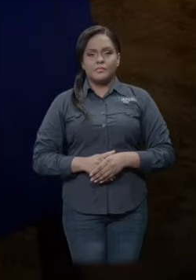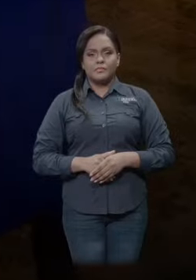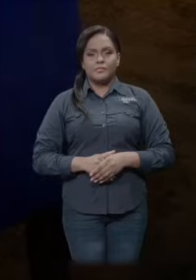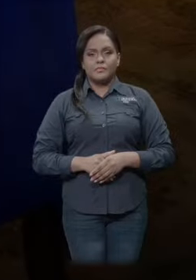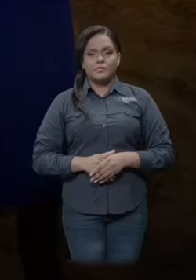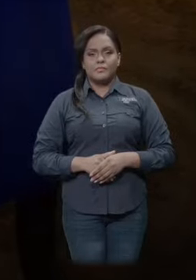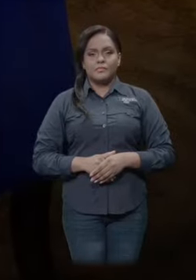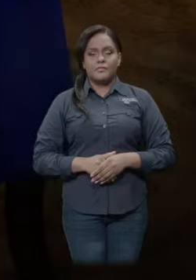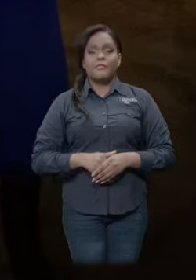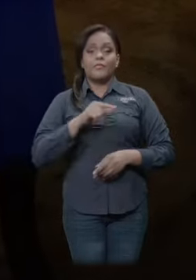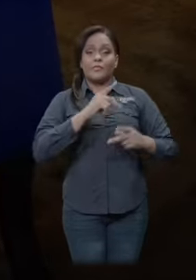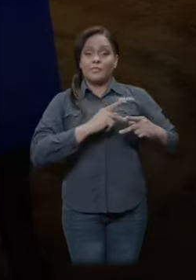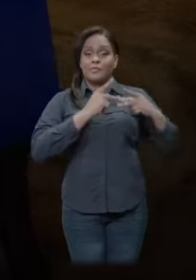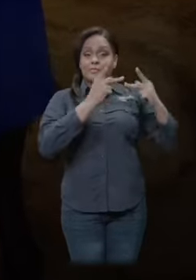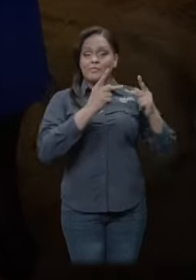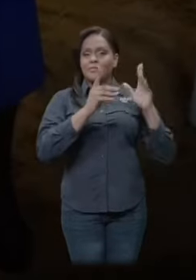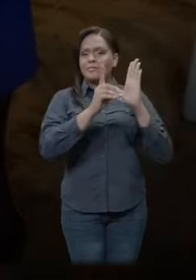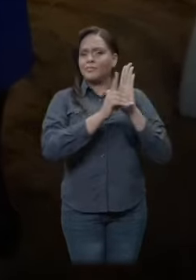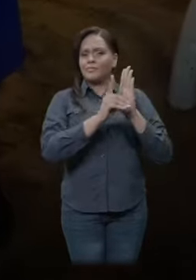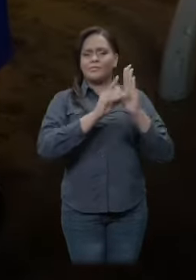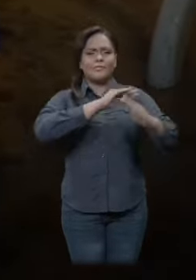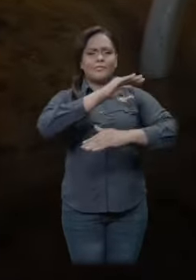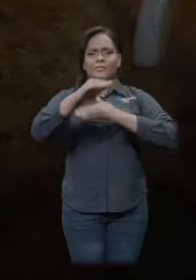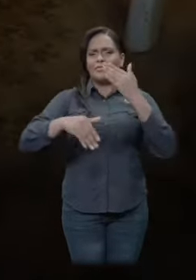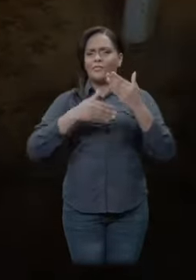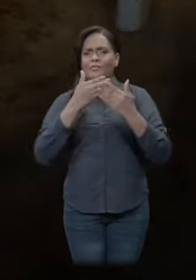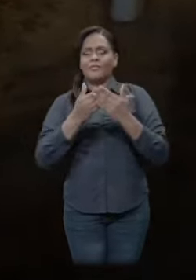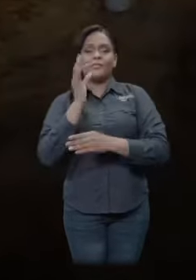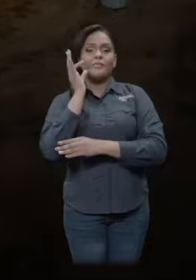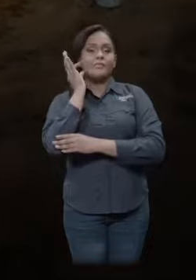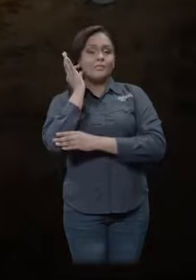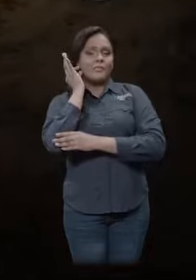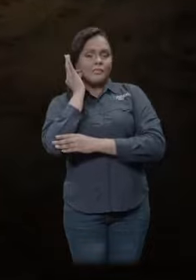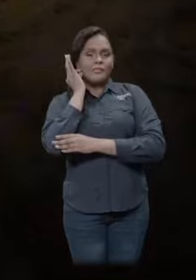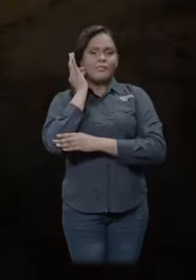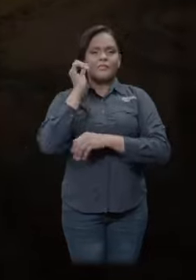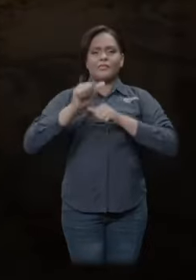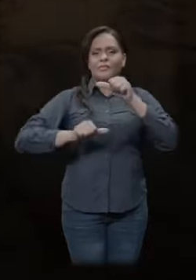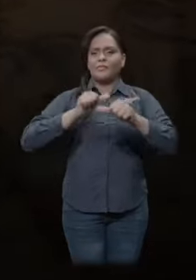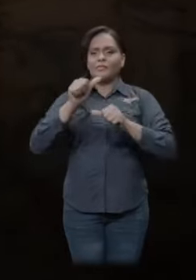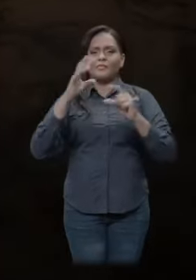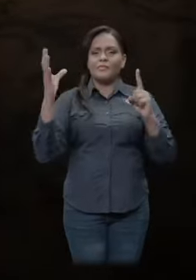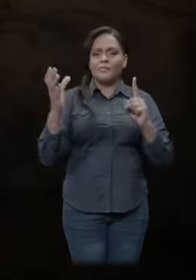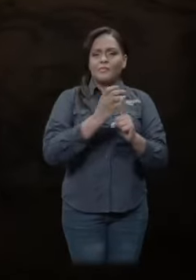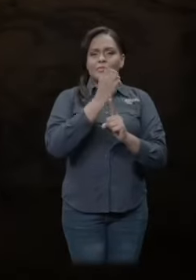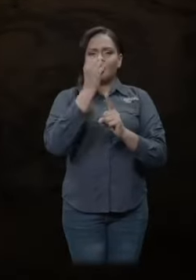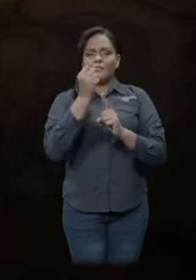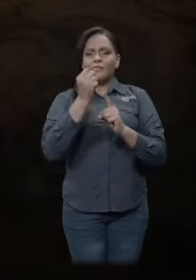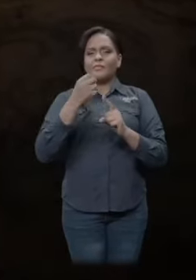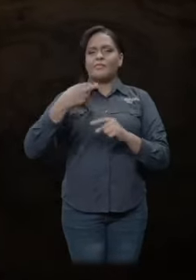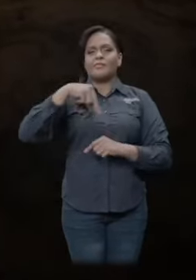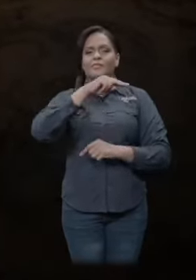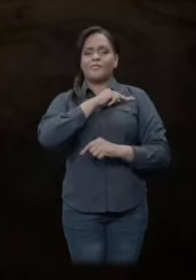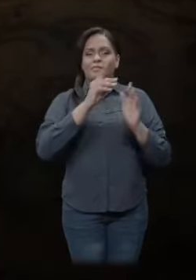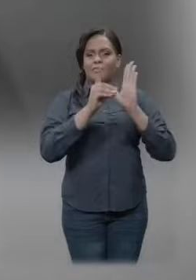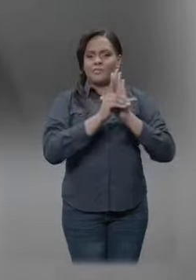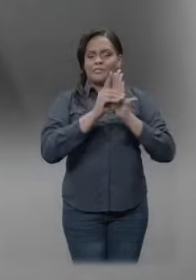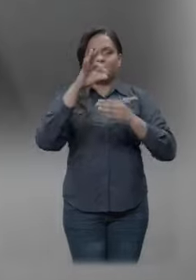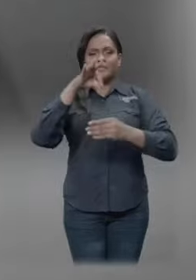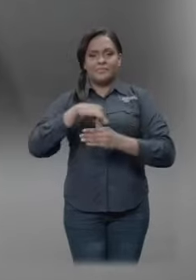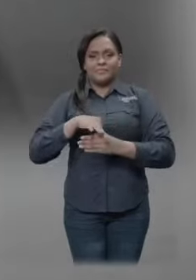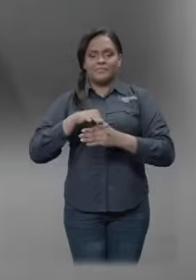El mérito, sin duda, corresponde a todas las mujeres que lucharon para conquistar nuestro derecho al voto.